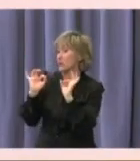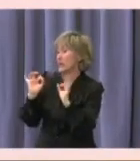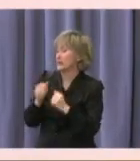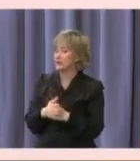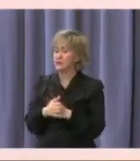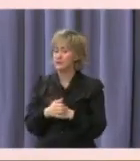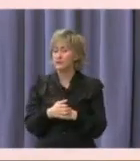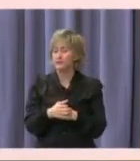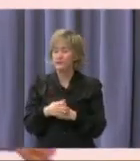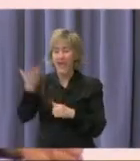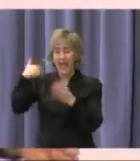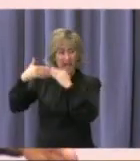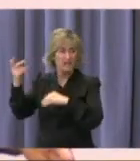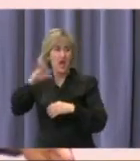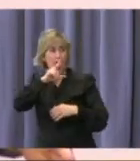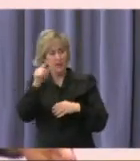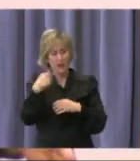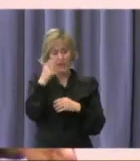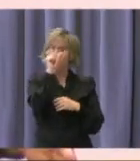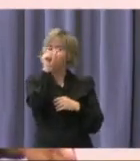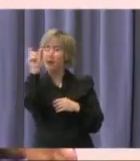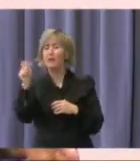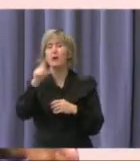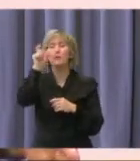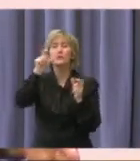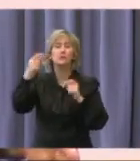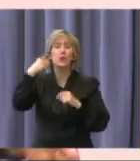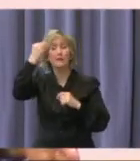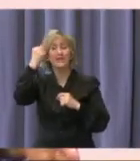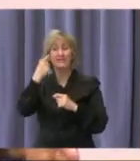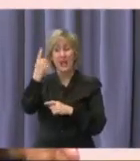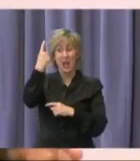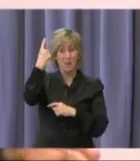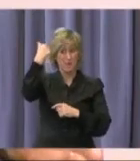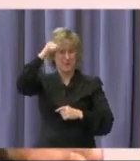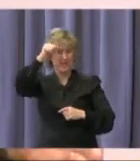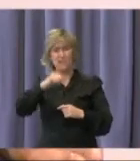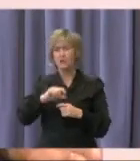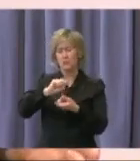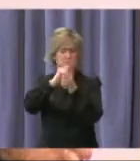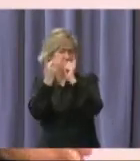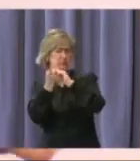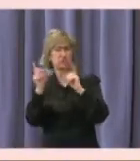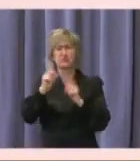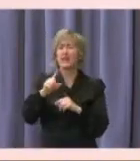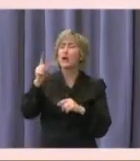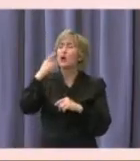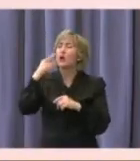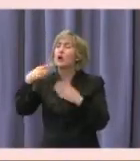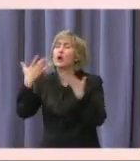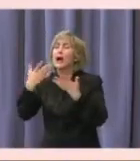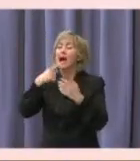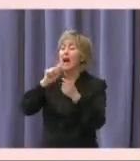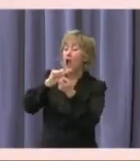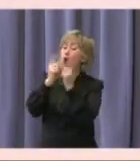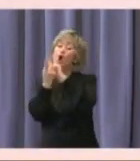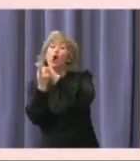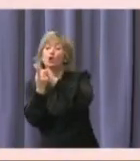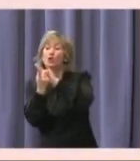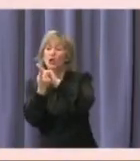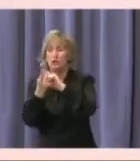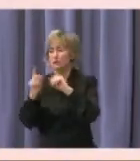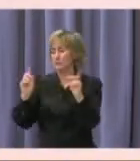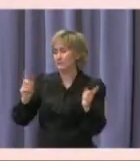redonda un poco de estas palabras. La gente piensa que machismo es lo contrario de feminismo, lo que se llama en lingüística el antónimo, nada más